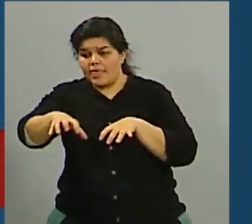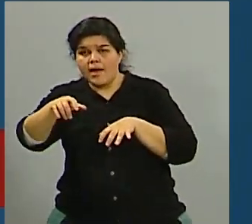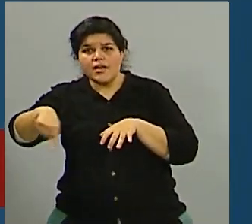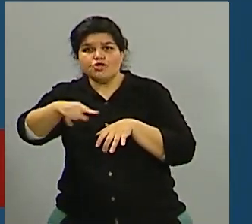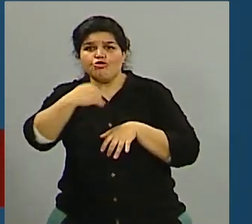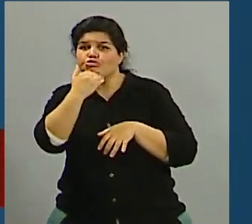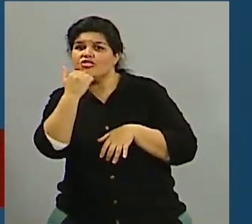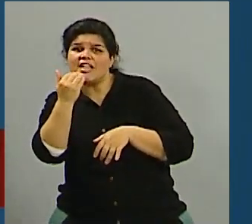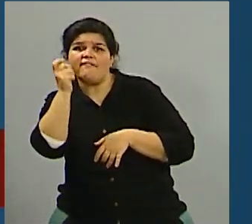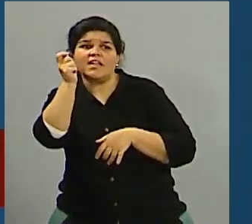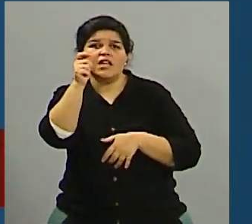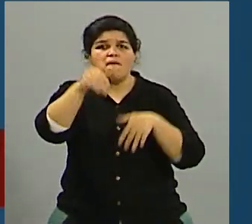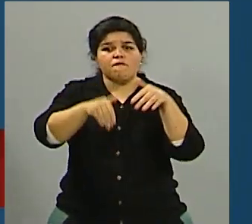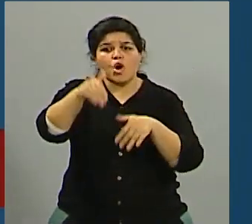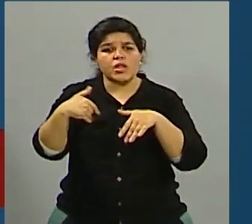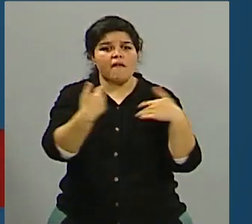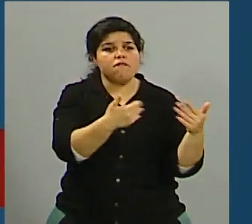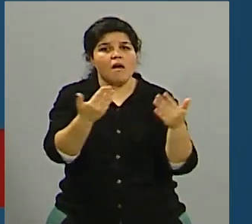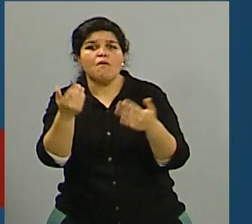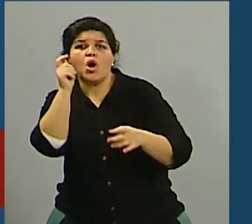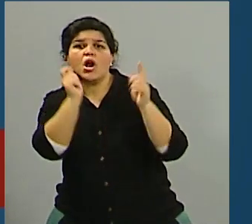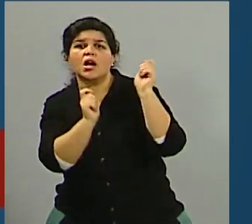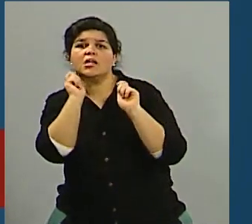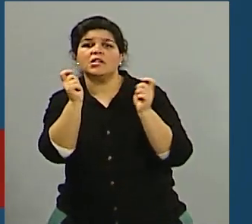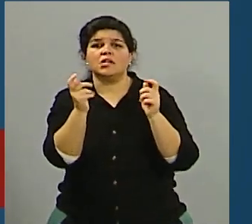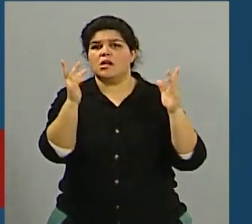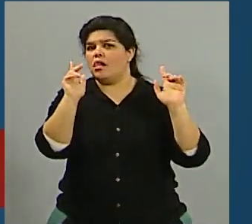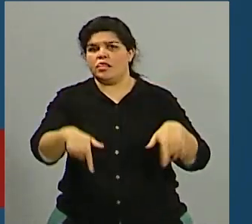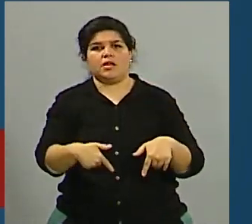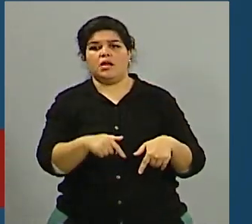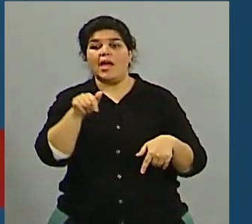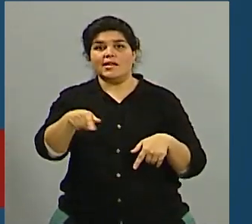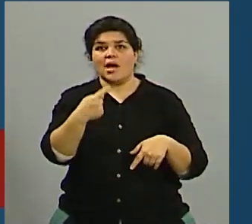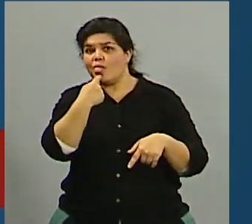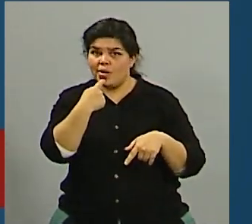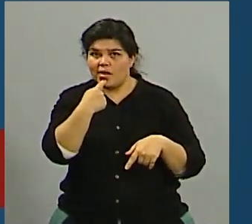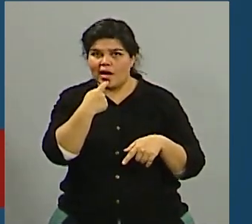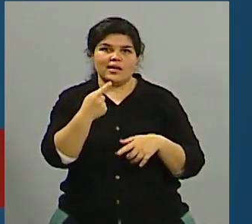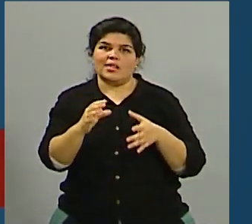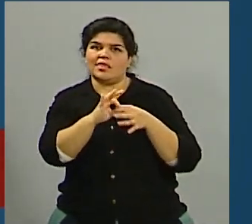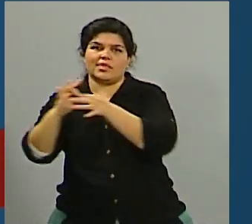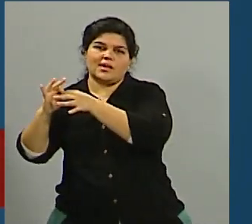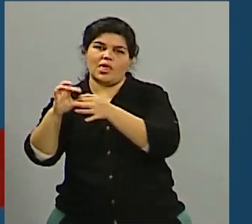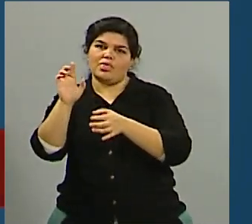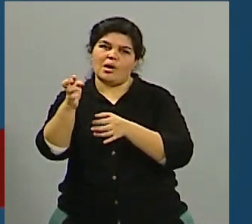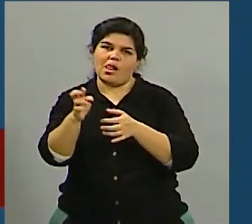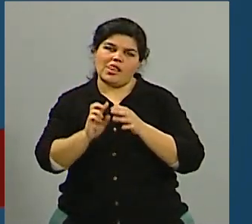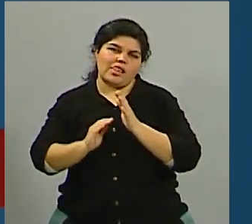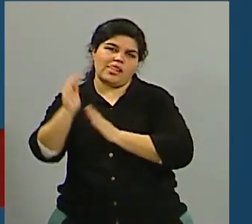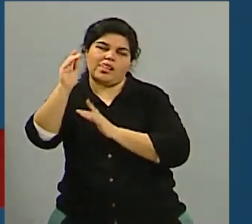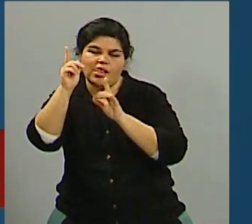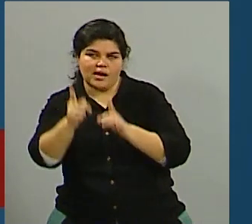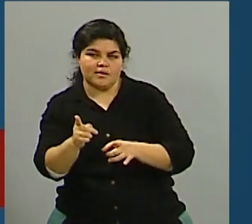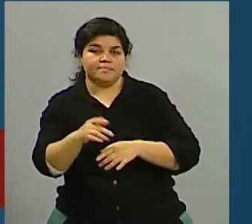genera mucha incertidumbre, Tal cual, y esta sí. incertidumbre históricamente se traslada al dólar. Bueno, la pregunta ahora ya tiene que ver un poco con